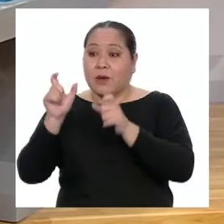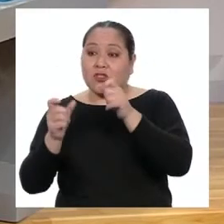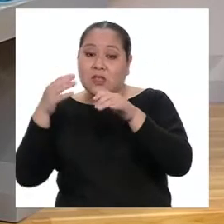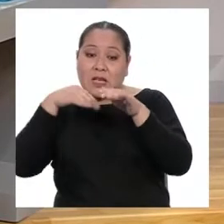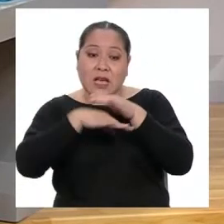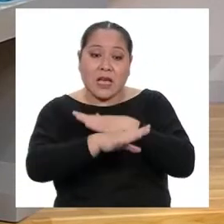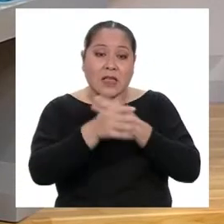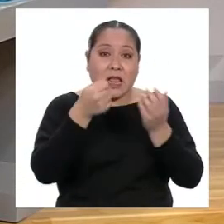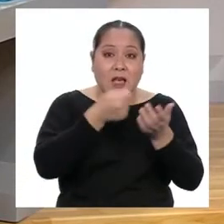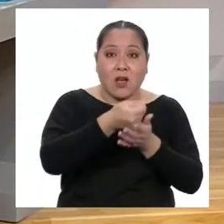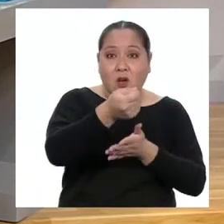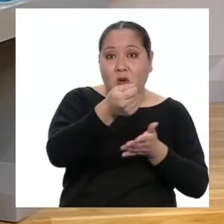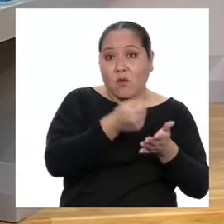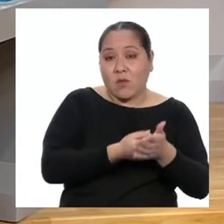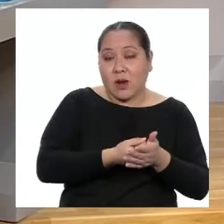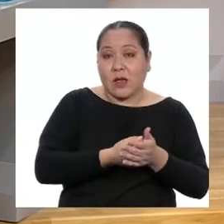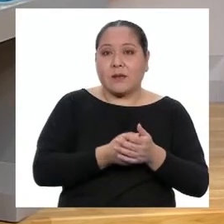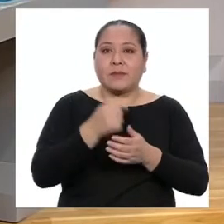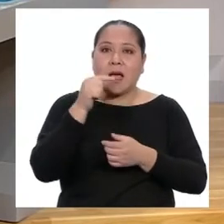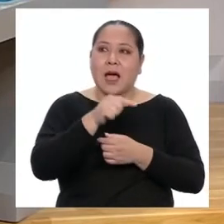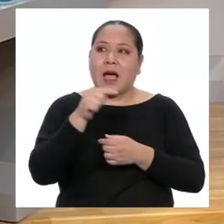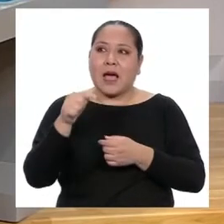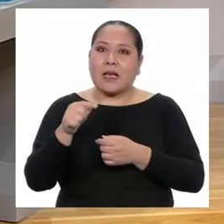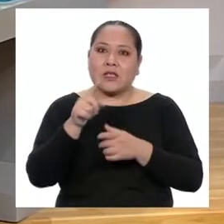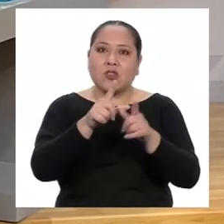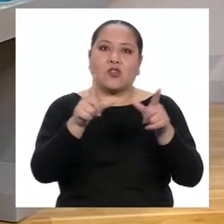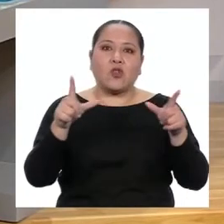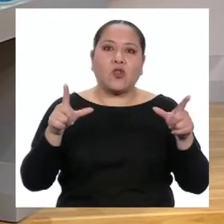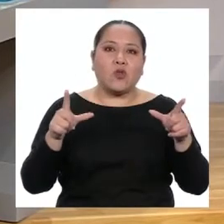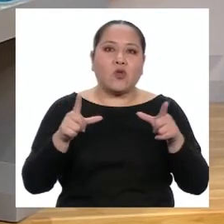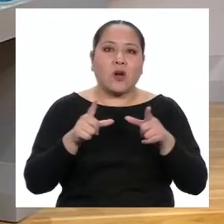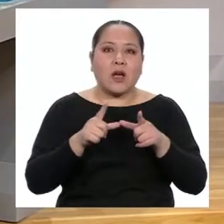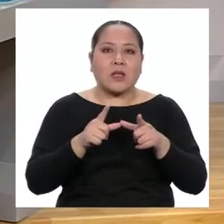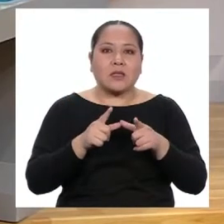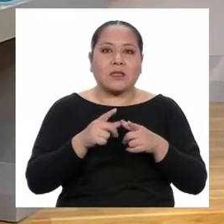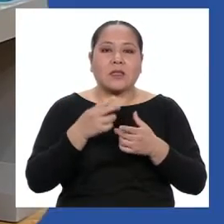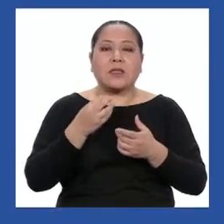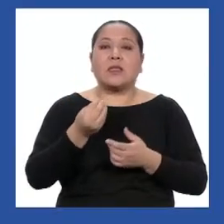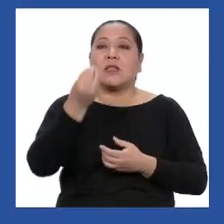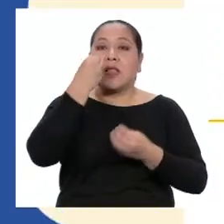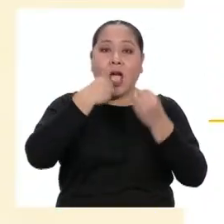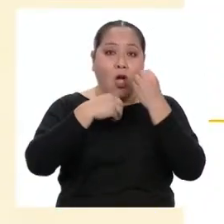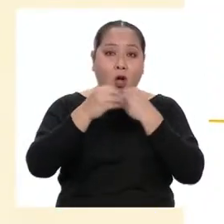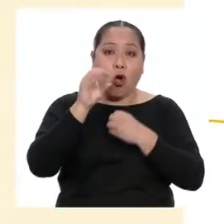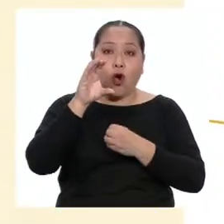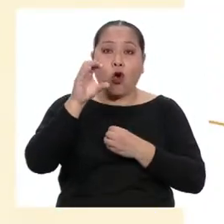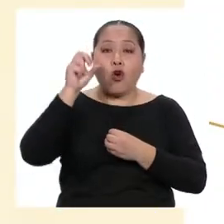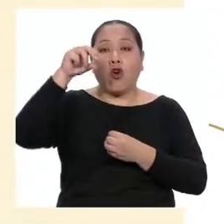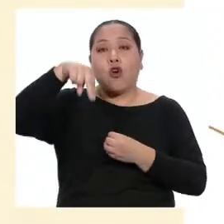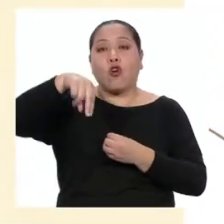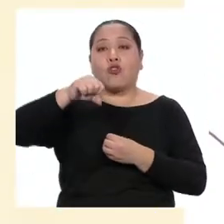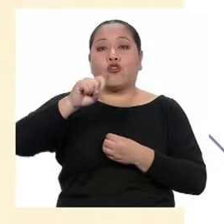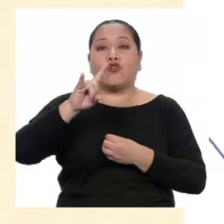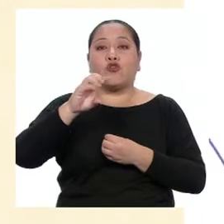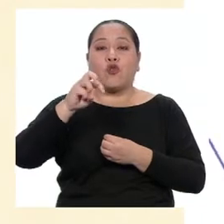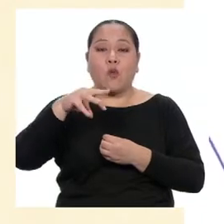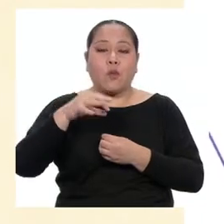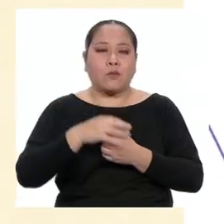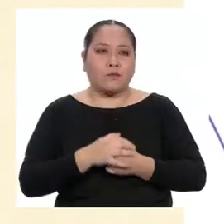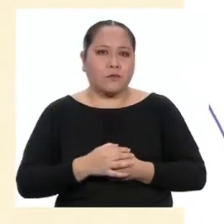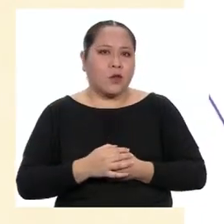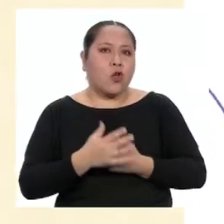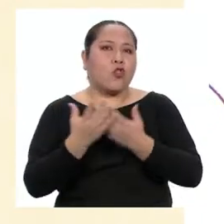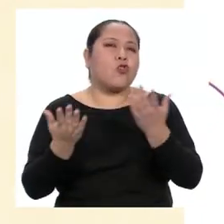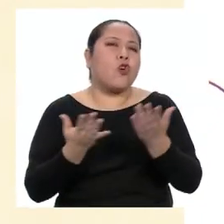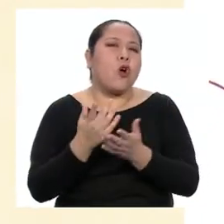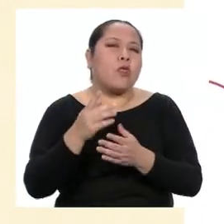general, ¿qué le parece si los denominamos lugares de consumo? ¿En qué ámbito ocurrió el